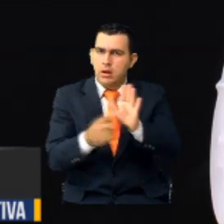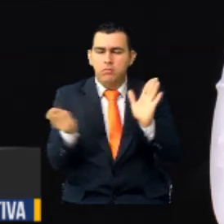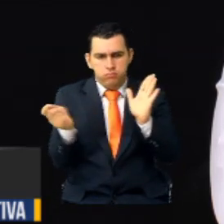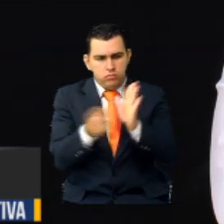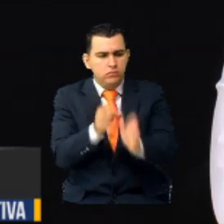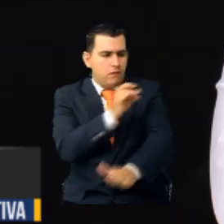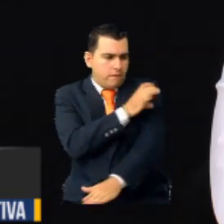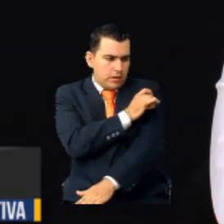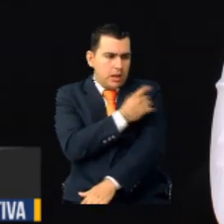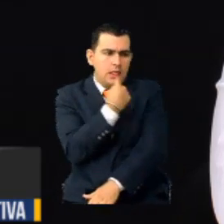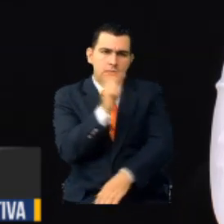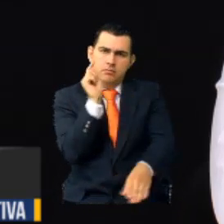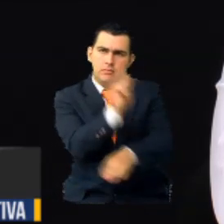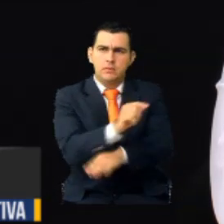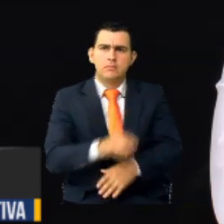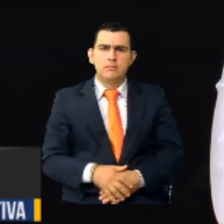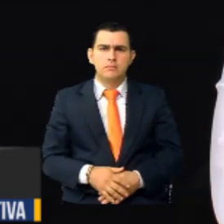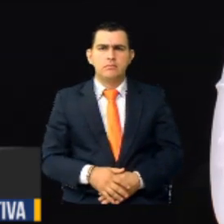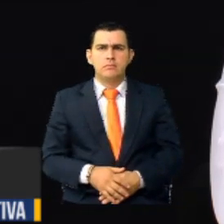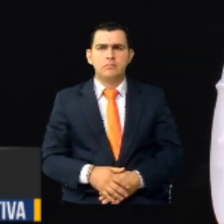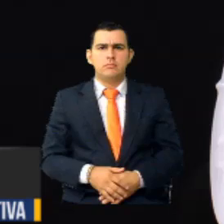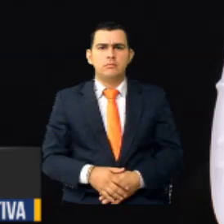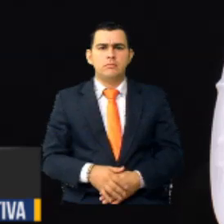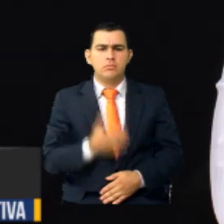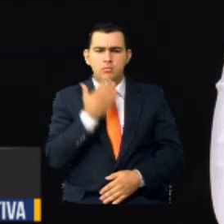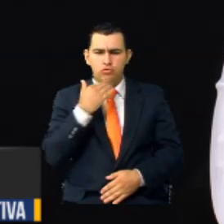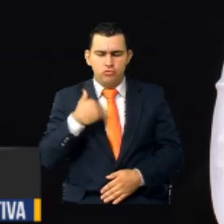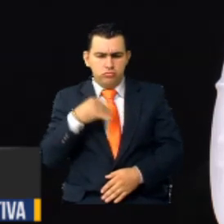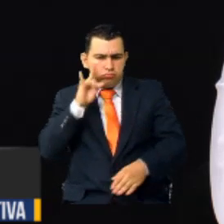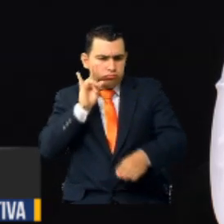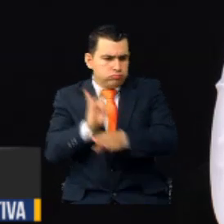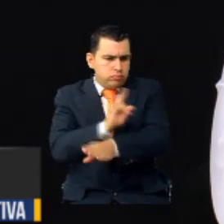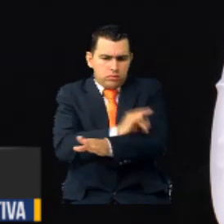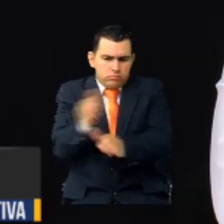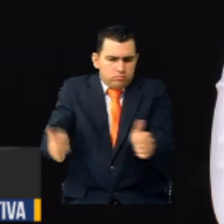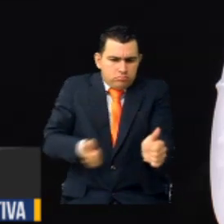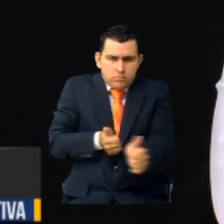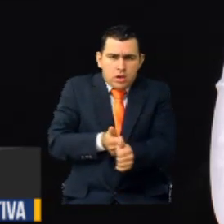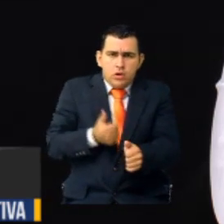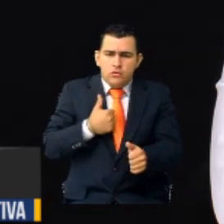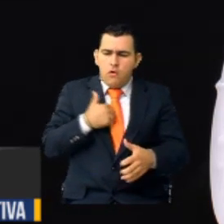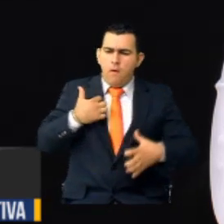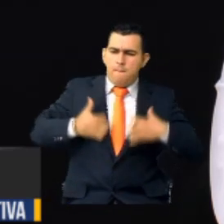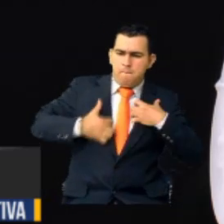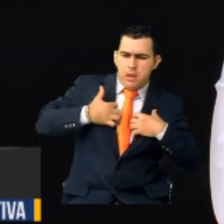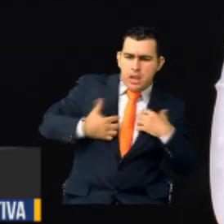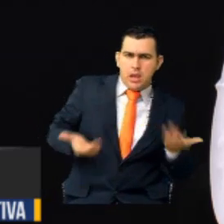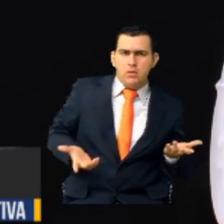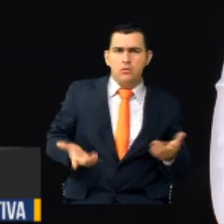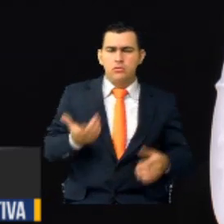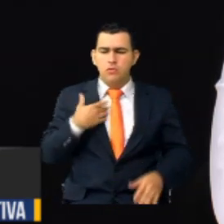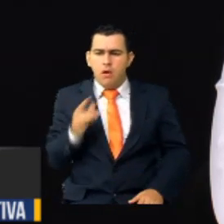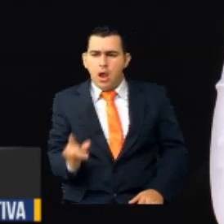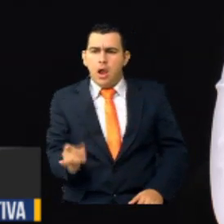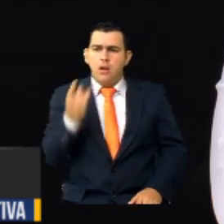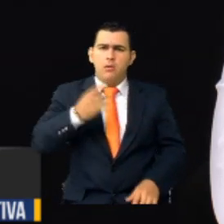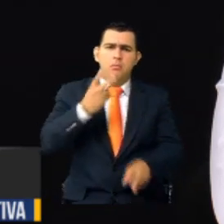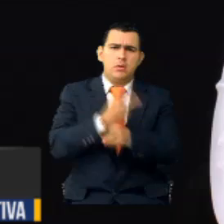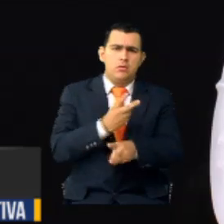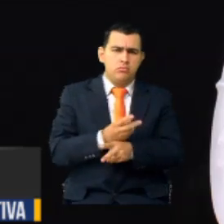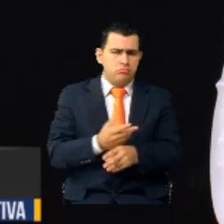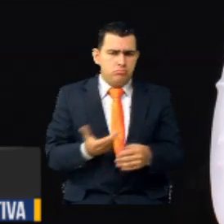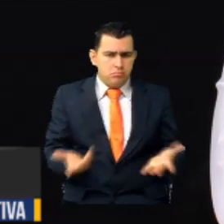de los pocos candidatos que ni siquiera carga escolta soy yo. Eso significa que yo no tengo ningún temor de que no haya tenido la garantía suficiente para ejercer mi